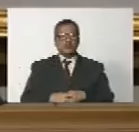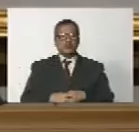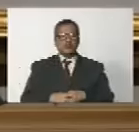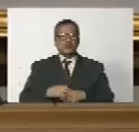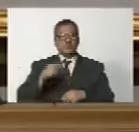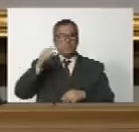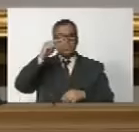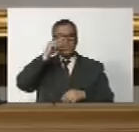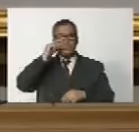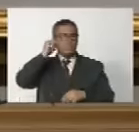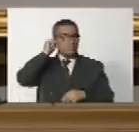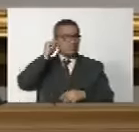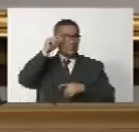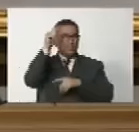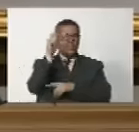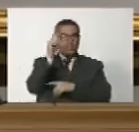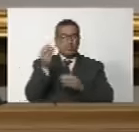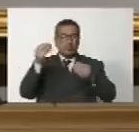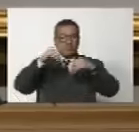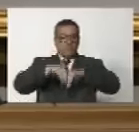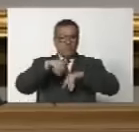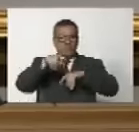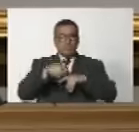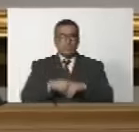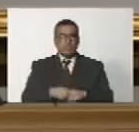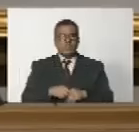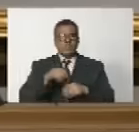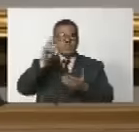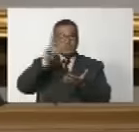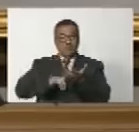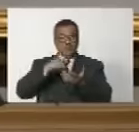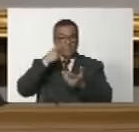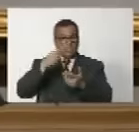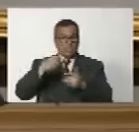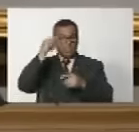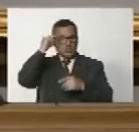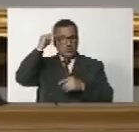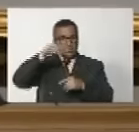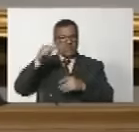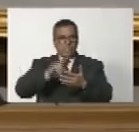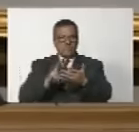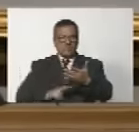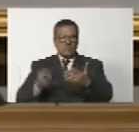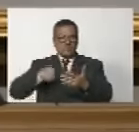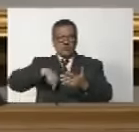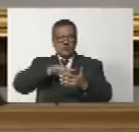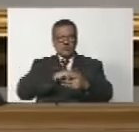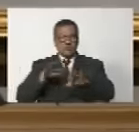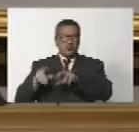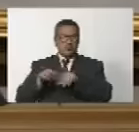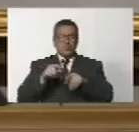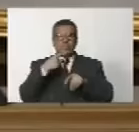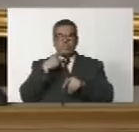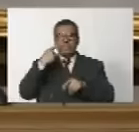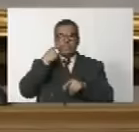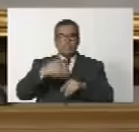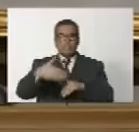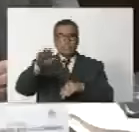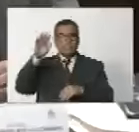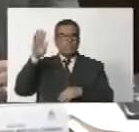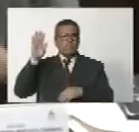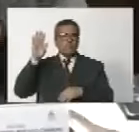las honorables diputadas y los honorables diputados que estén a favor de aprobar la propuesta de orden del día leído por nuestra secretaria, si lo hace indicarlo con la señal de